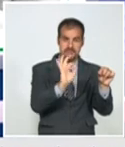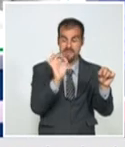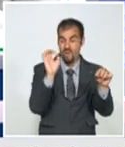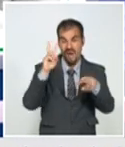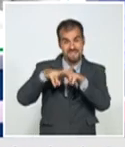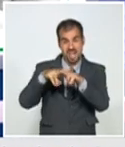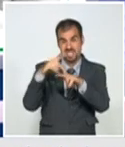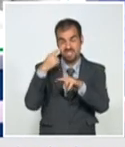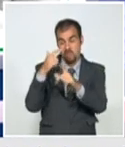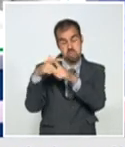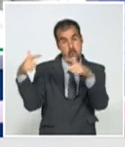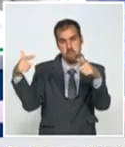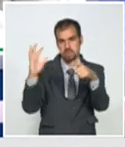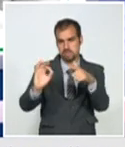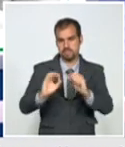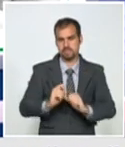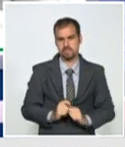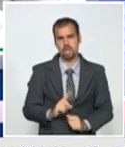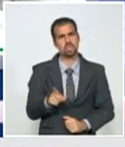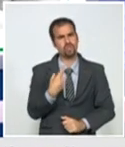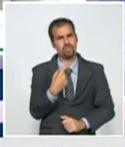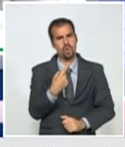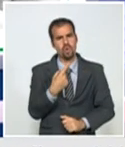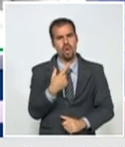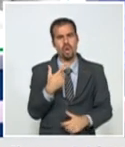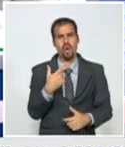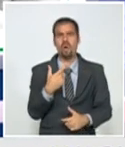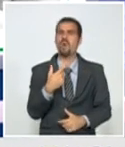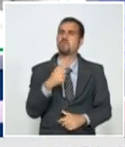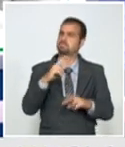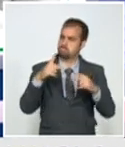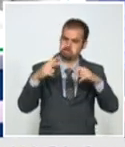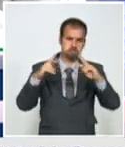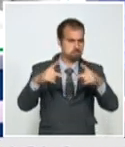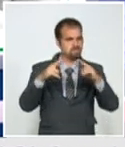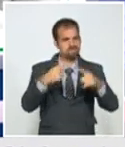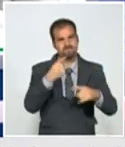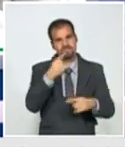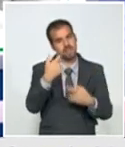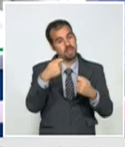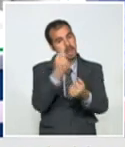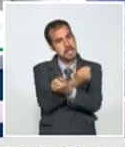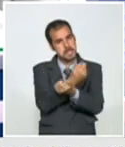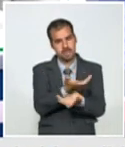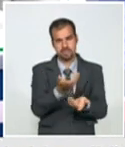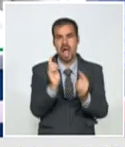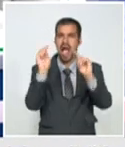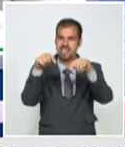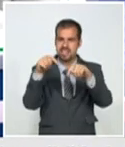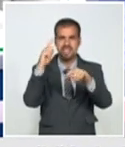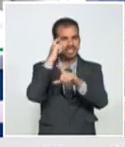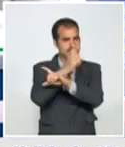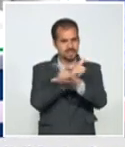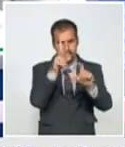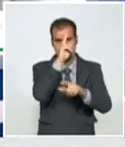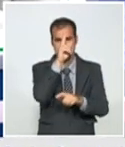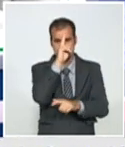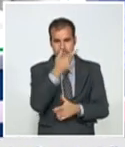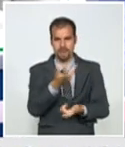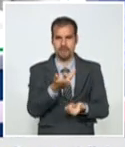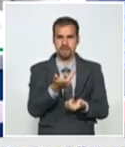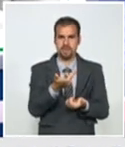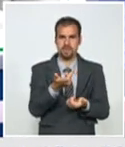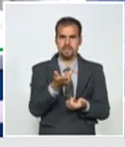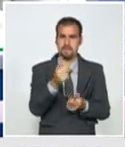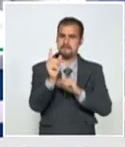hacer este llamado de la percepción de riesgo, doctor, porque ahí están trabajando nuestros médicos, nuestros científicos, nuestros especialistas y no es en